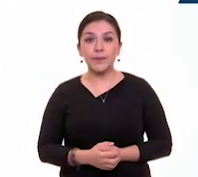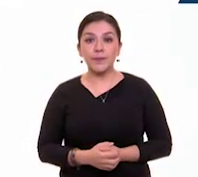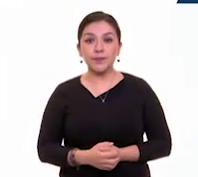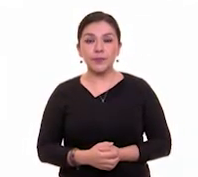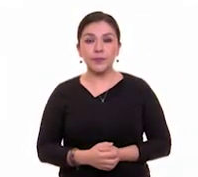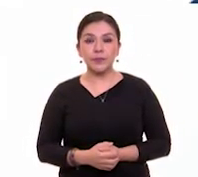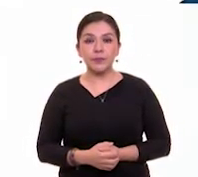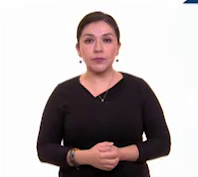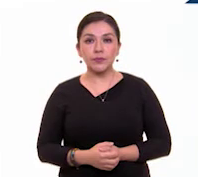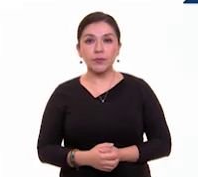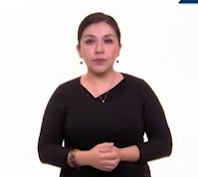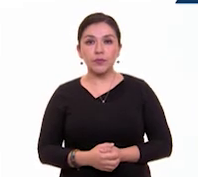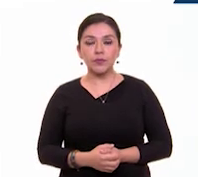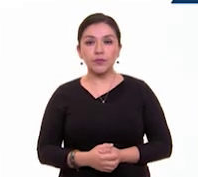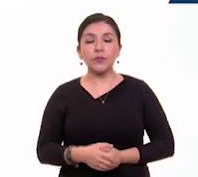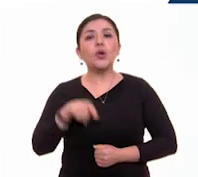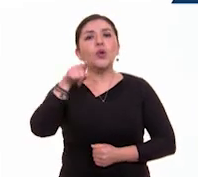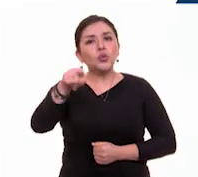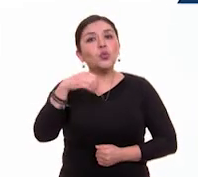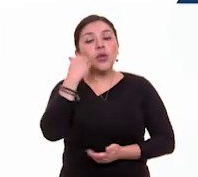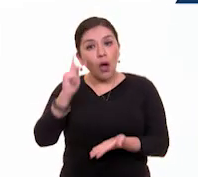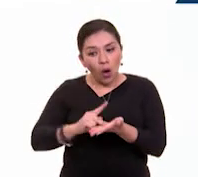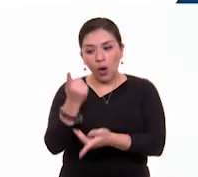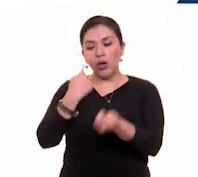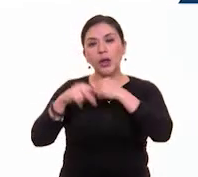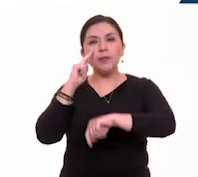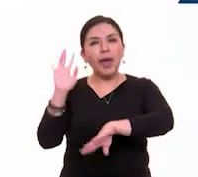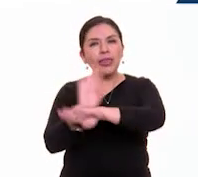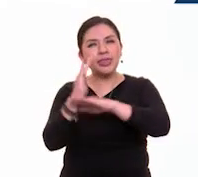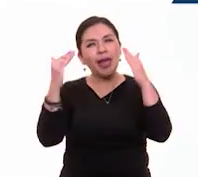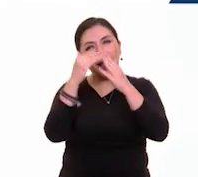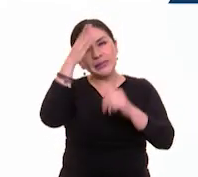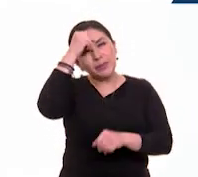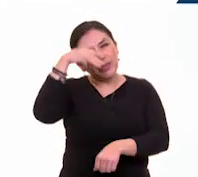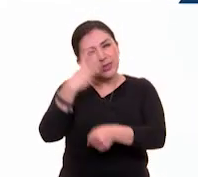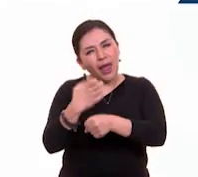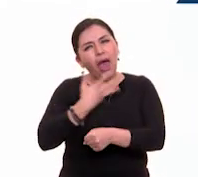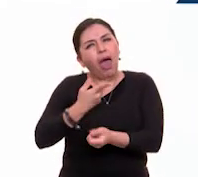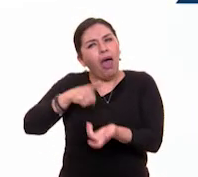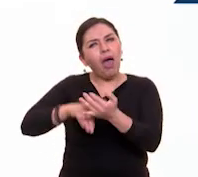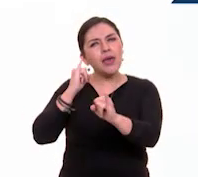conalitech.cep.gov.mx. Si quieres volver a ver los programas de Aprende en Casa, los